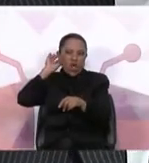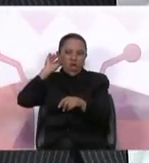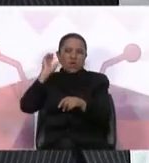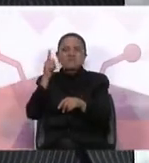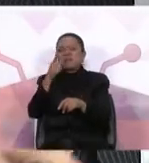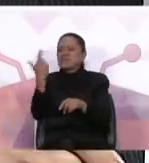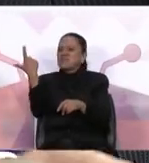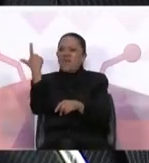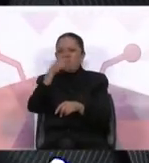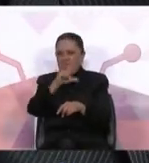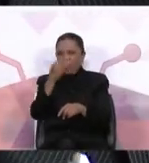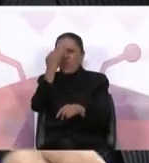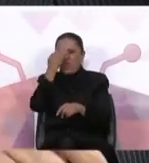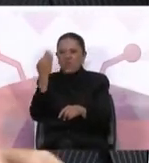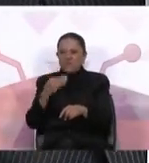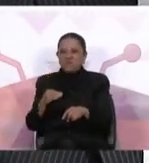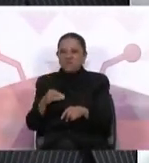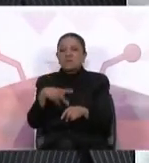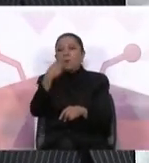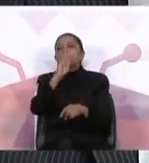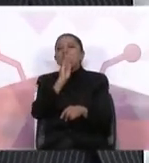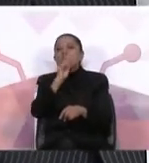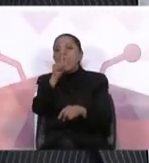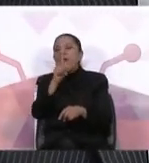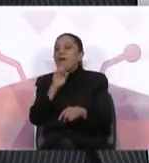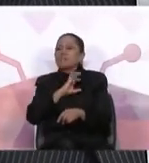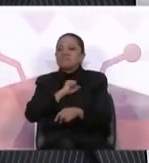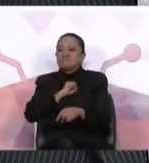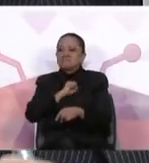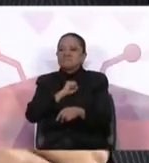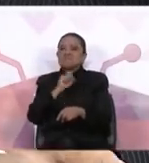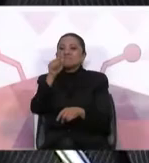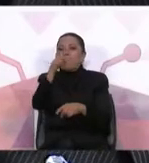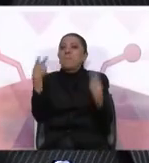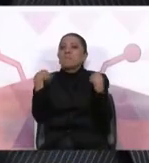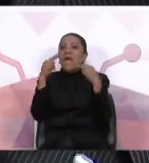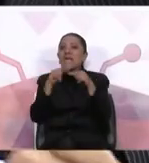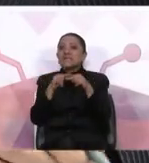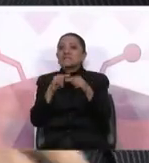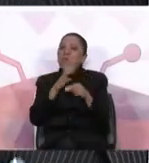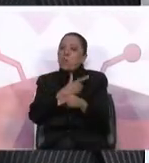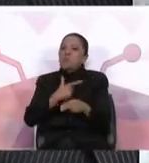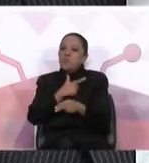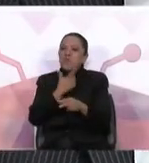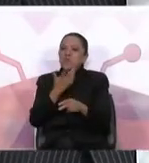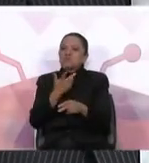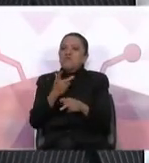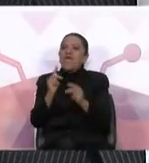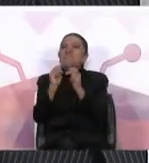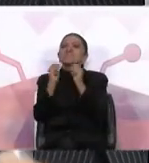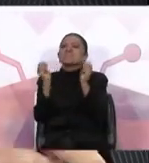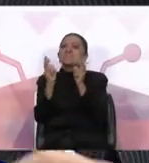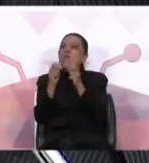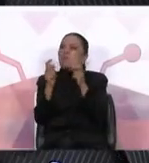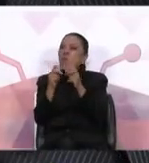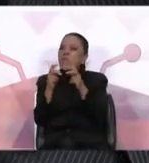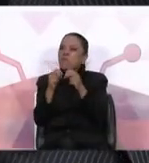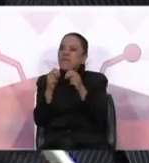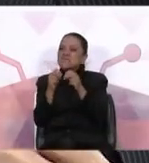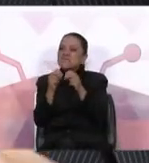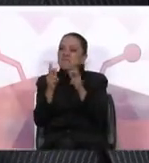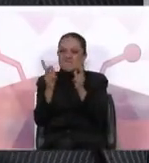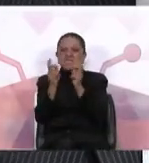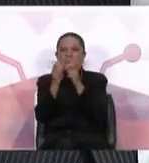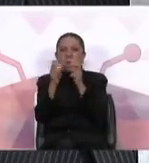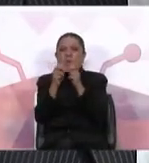catedrático mi vida mi pasión enseñar tamaulipas y de mi hermano enrique hijos y nietos mi